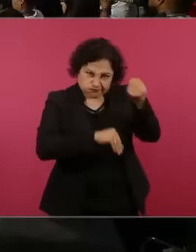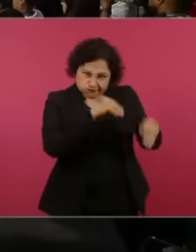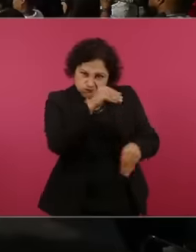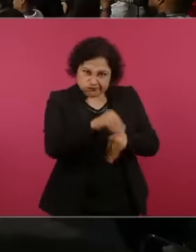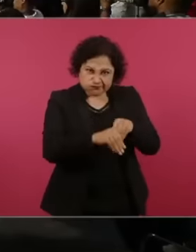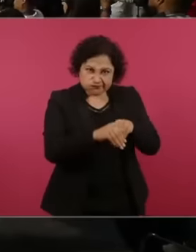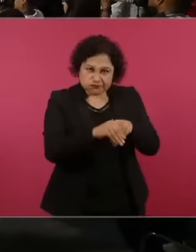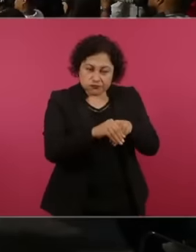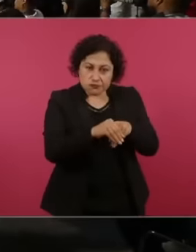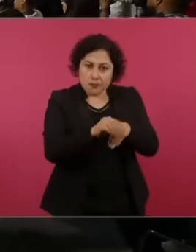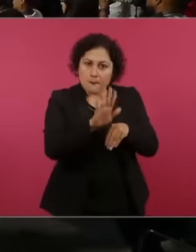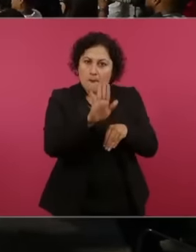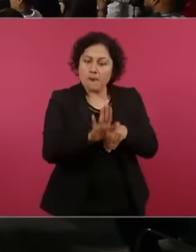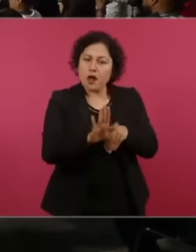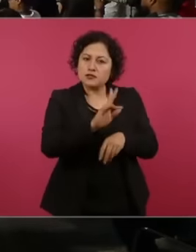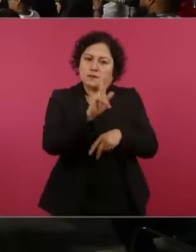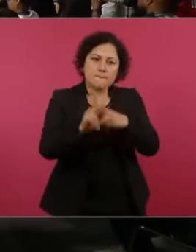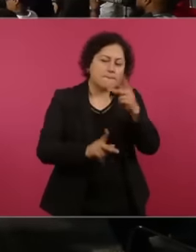perfecto.